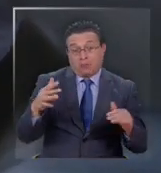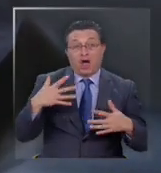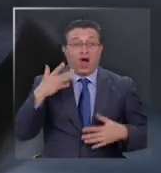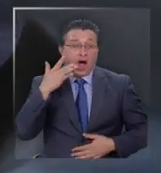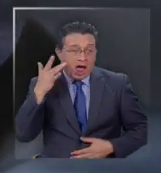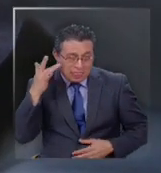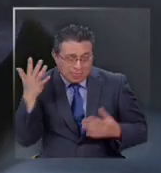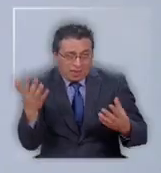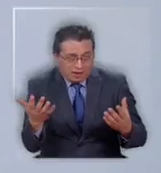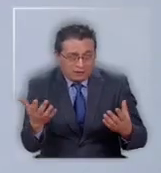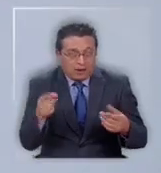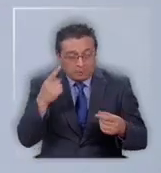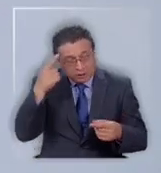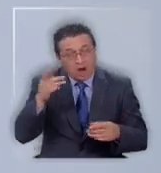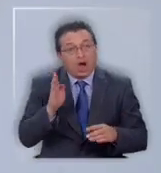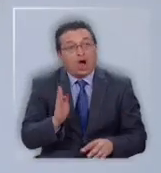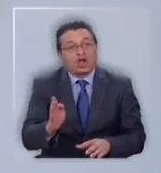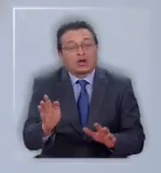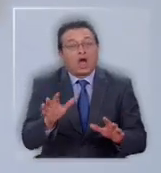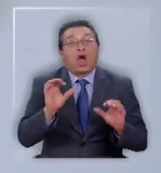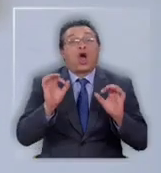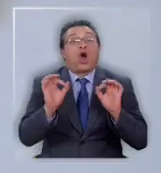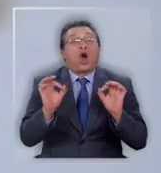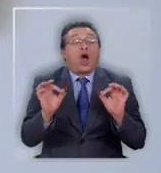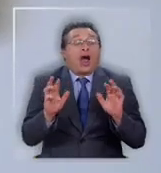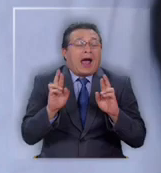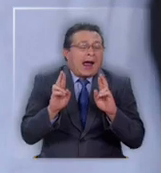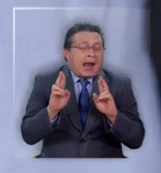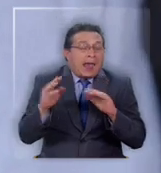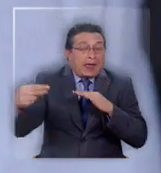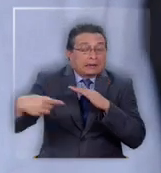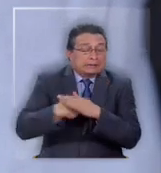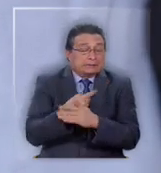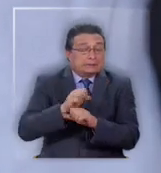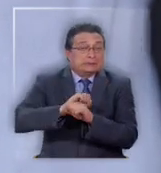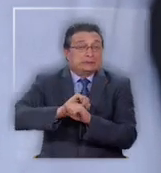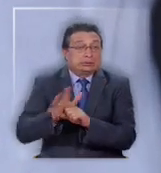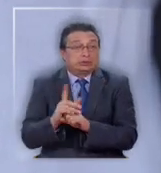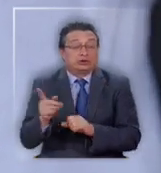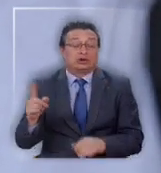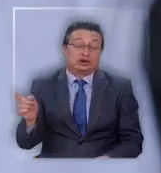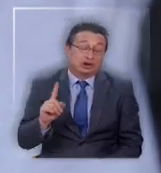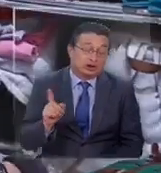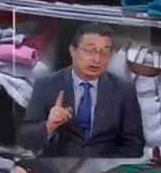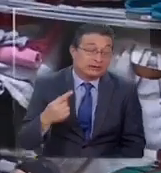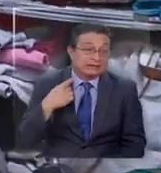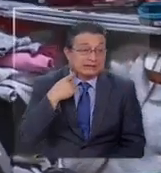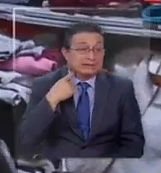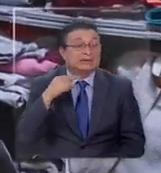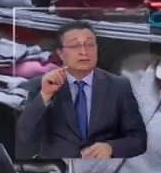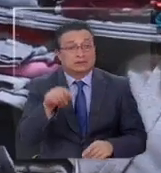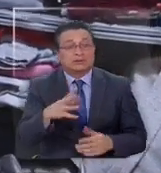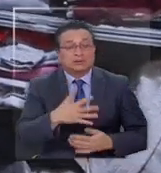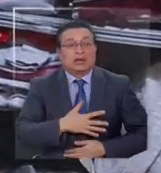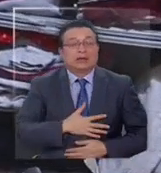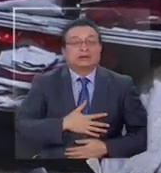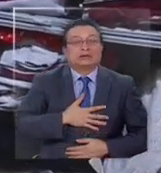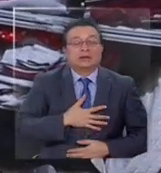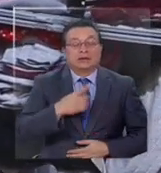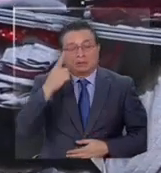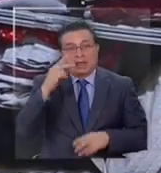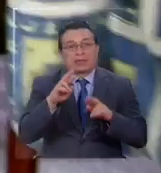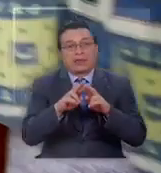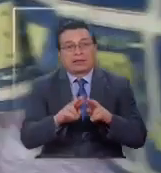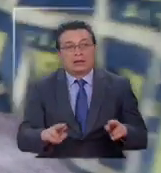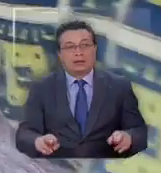solo esperan que todo siga igual, que no aparezca nada de esta pandemia que pueda interrumpir o quebrar esa sensación de